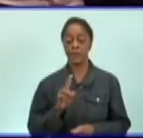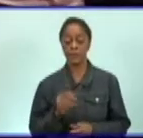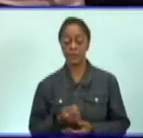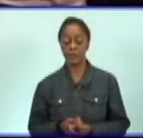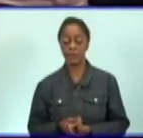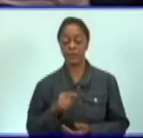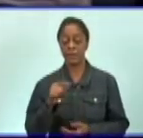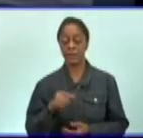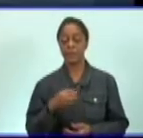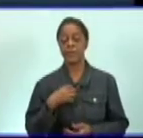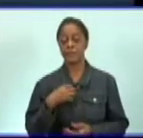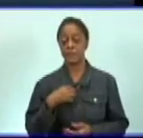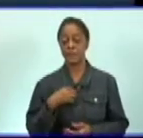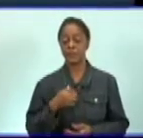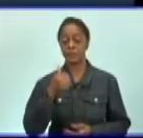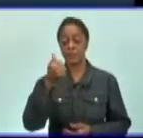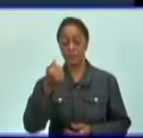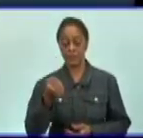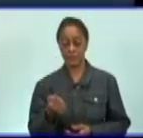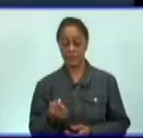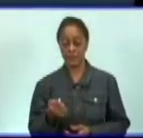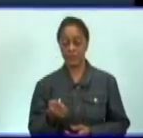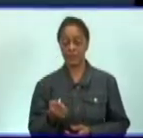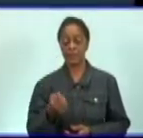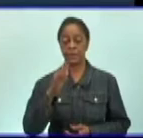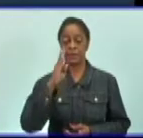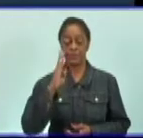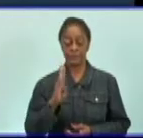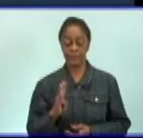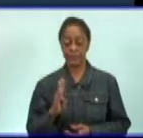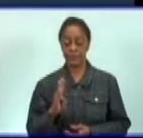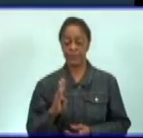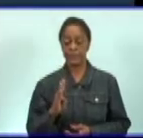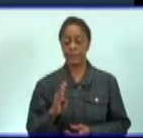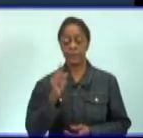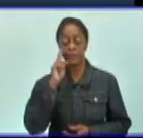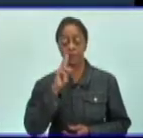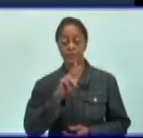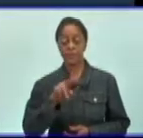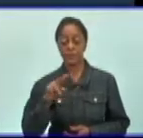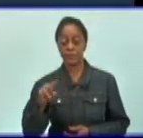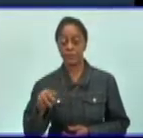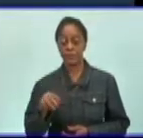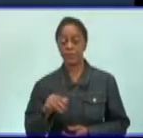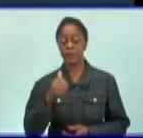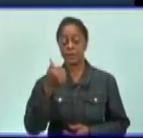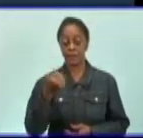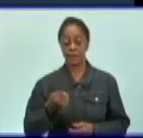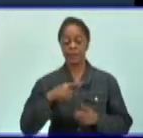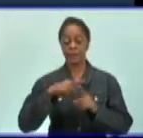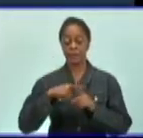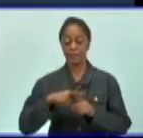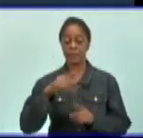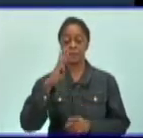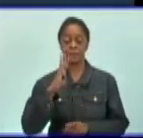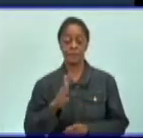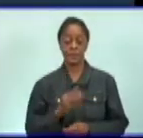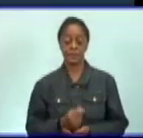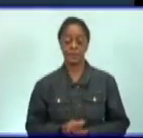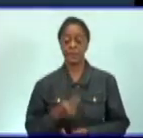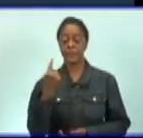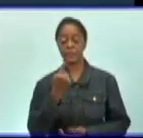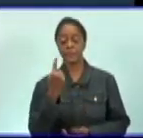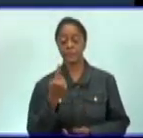Aquí tenemos la variable A, la variable B, y tenemos que hallar A más B. En el